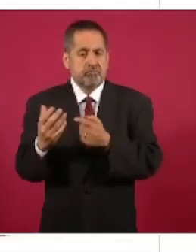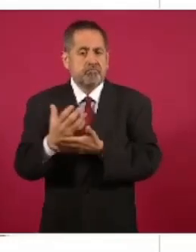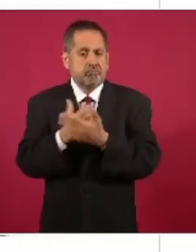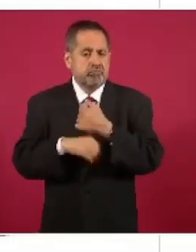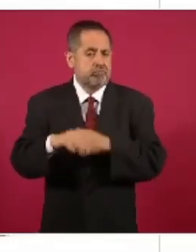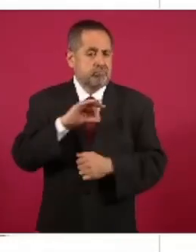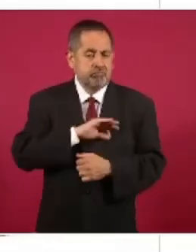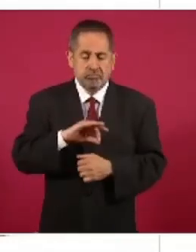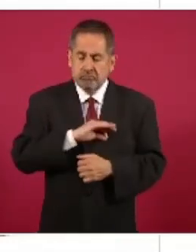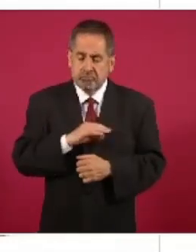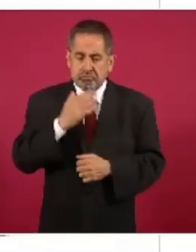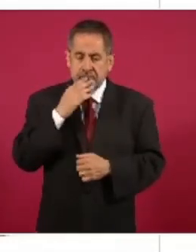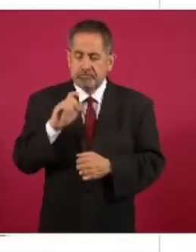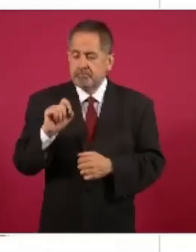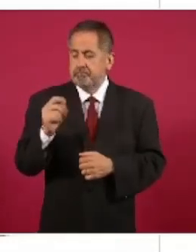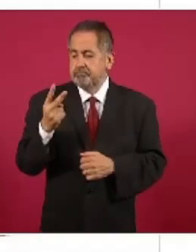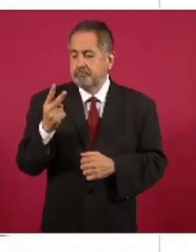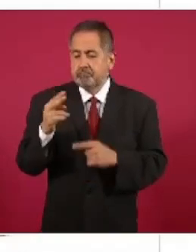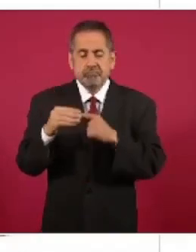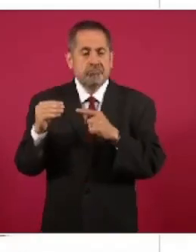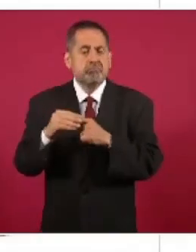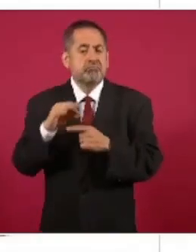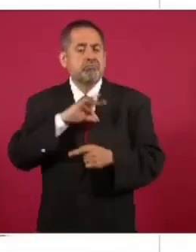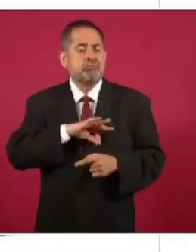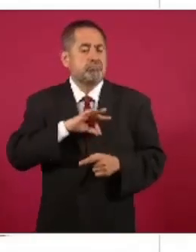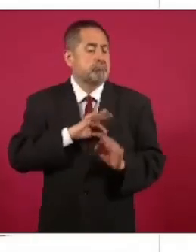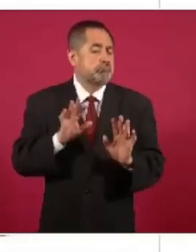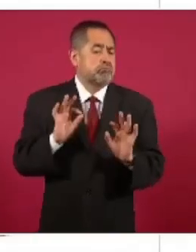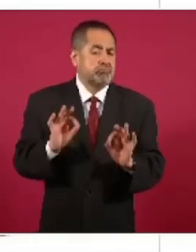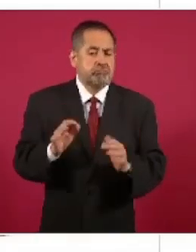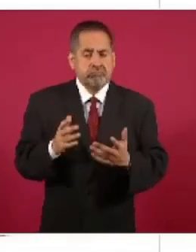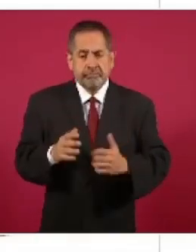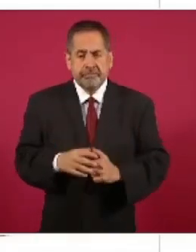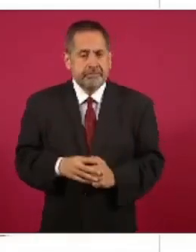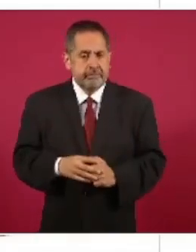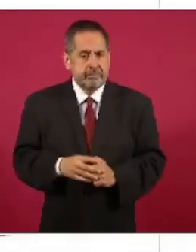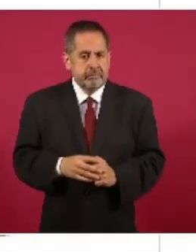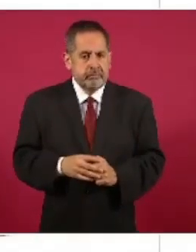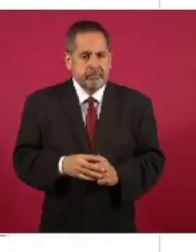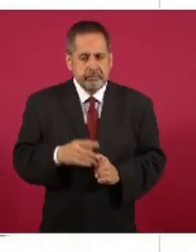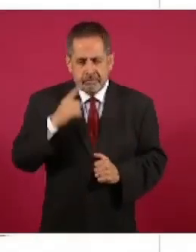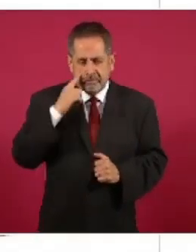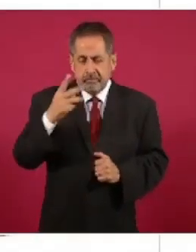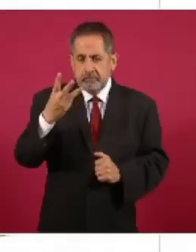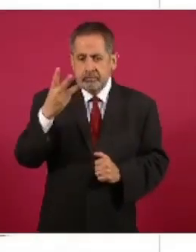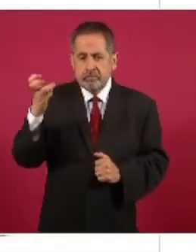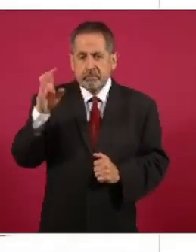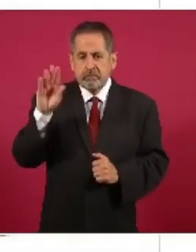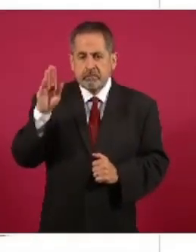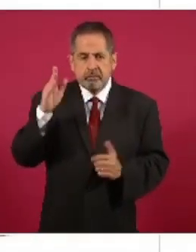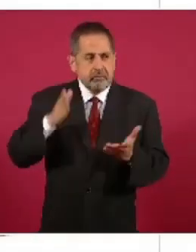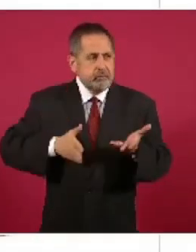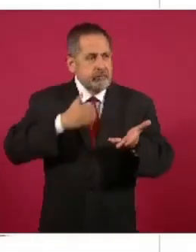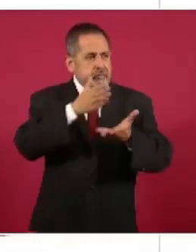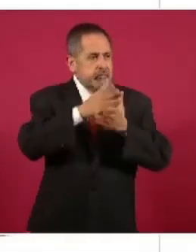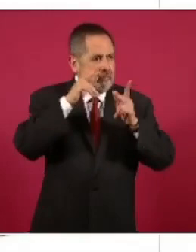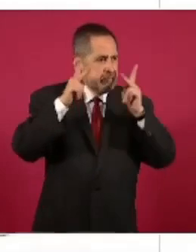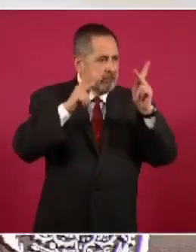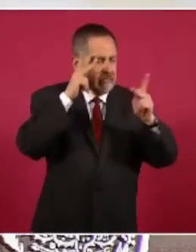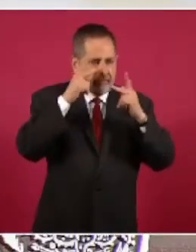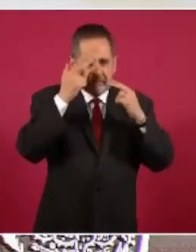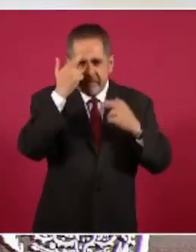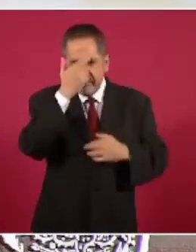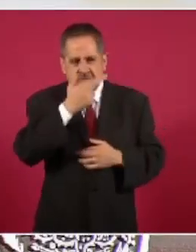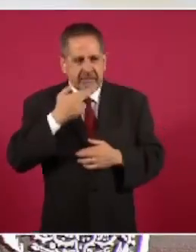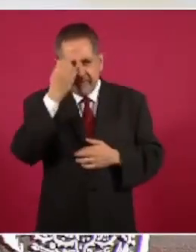un margen de 22 centavos. Realizamos 390 visitas o